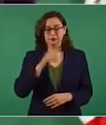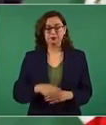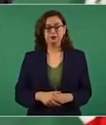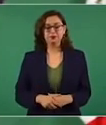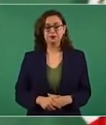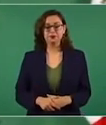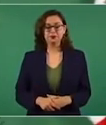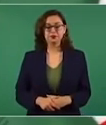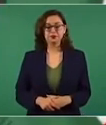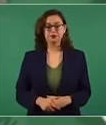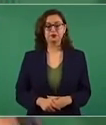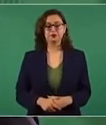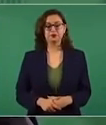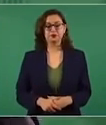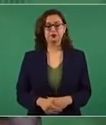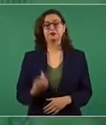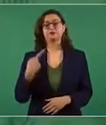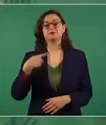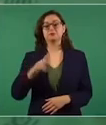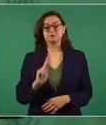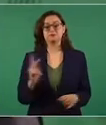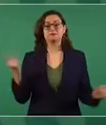Pero todavía tenemos